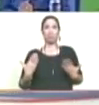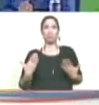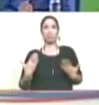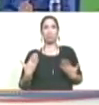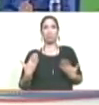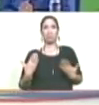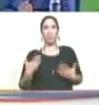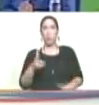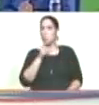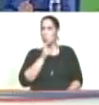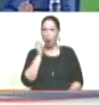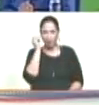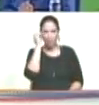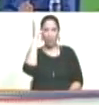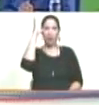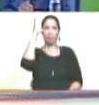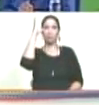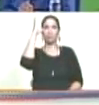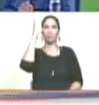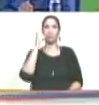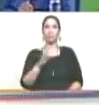No son capaces